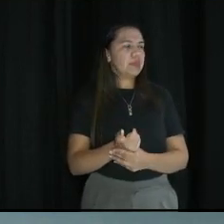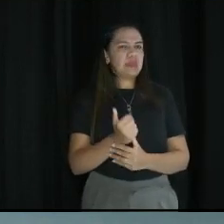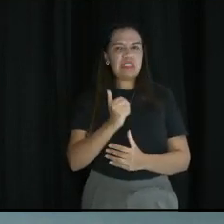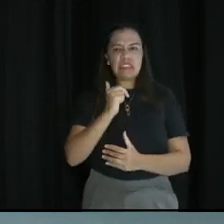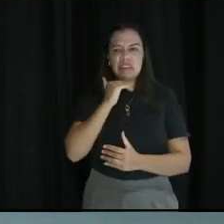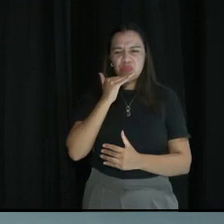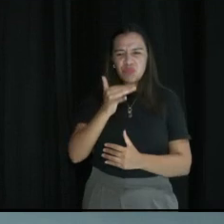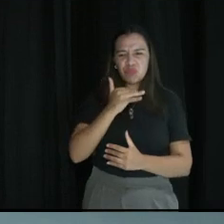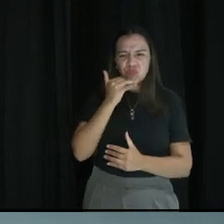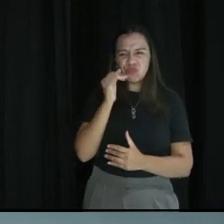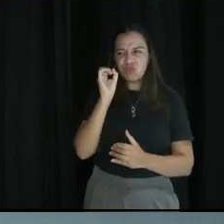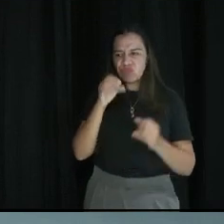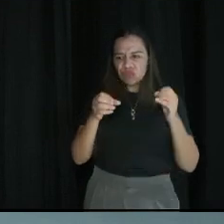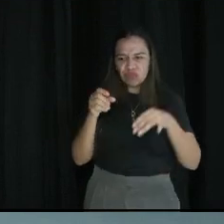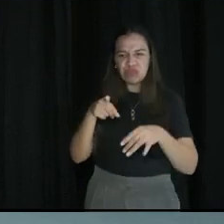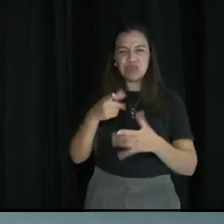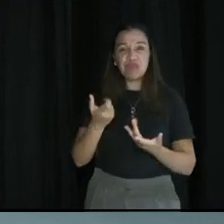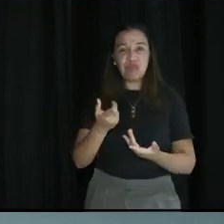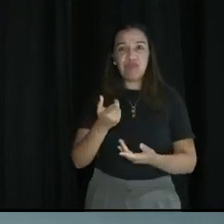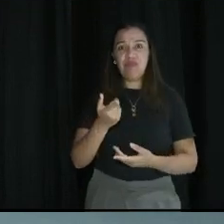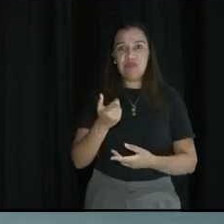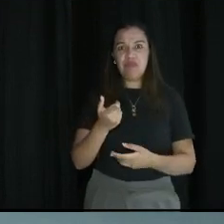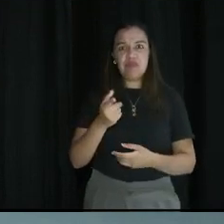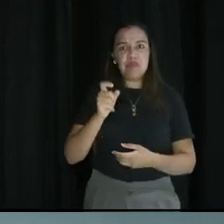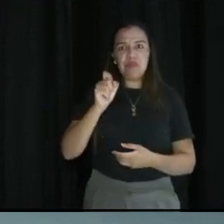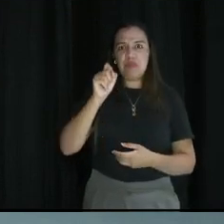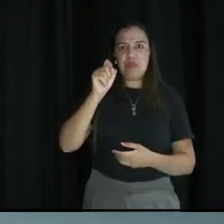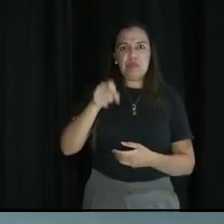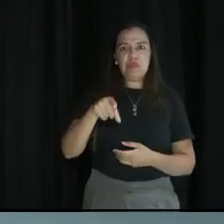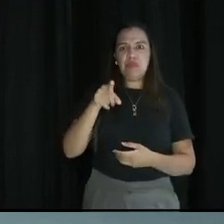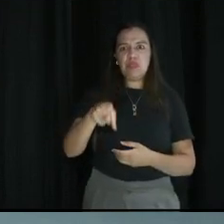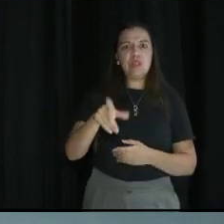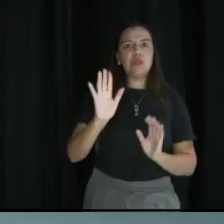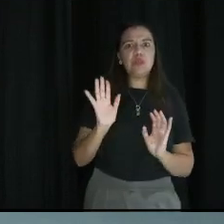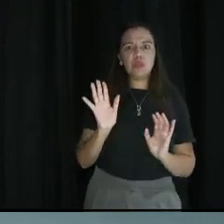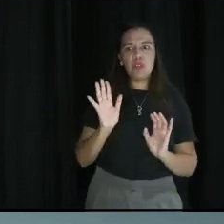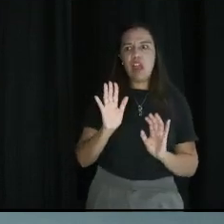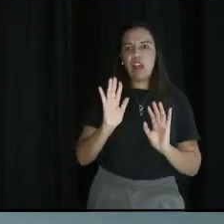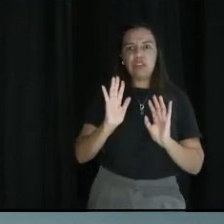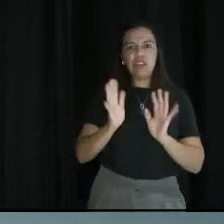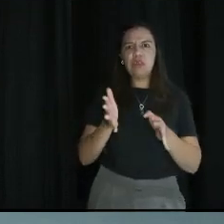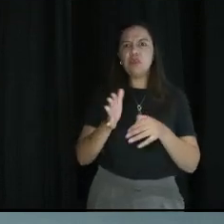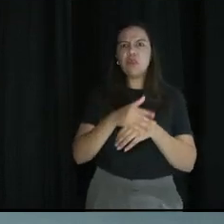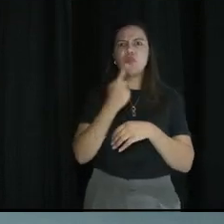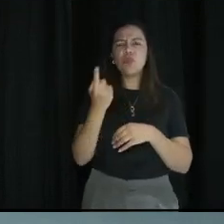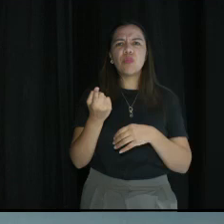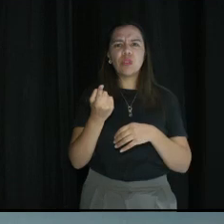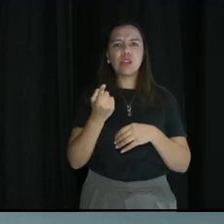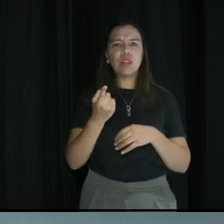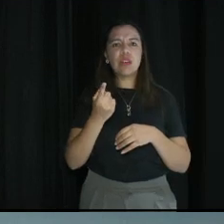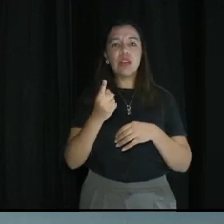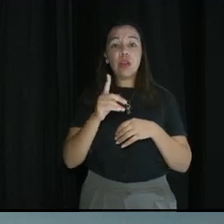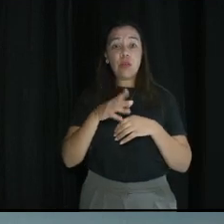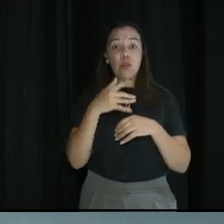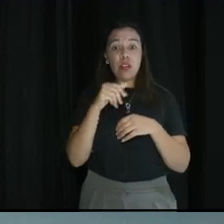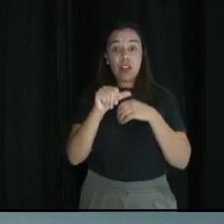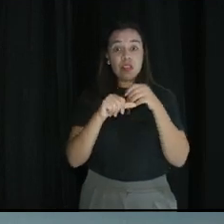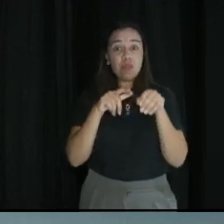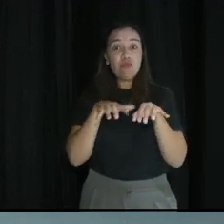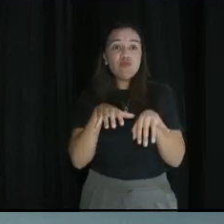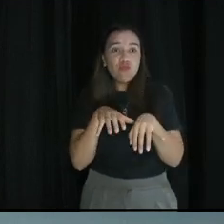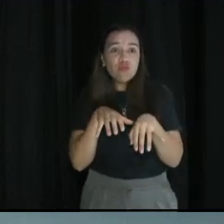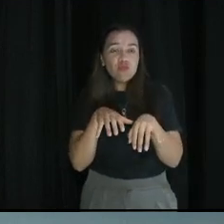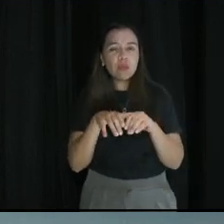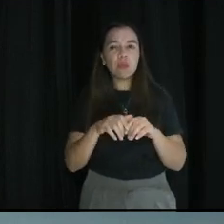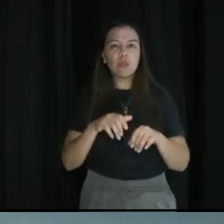bravío, pero era propio de las circunstancias en las que se encontraba. ¿Por qué? Porque estaba rodeado